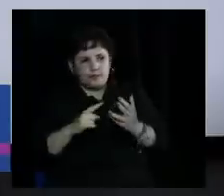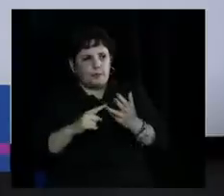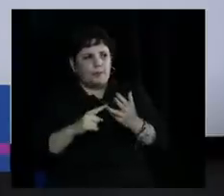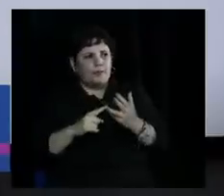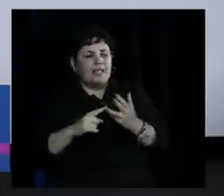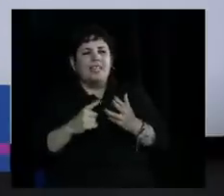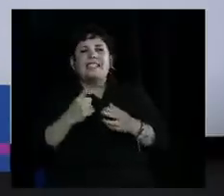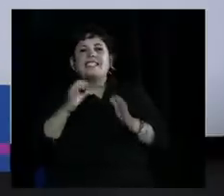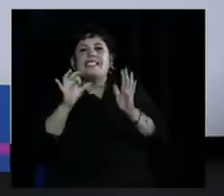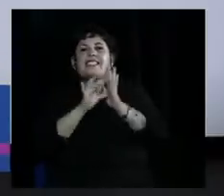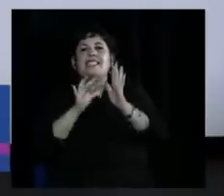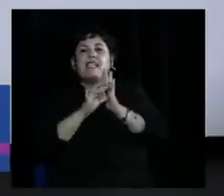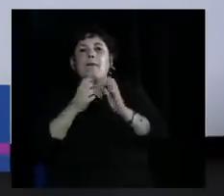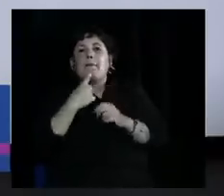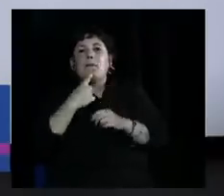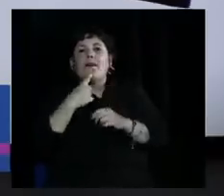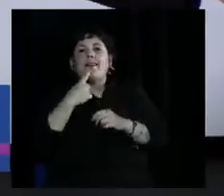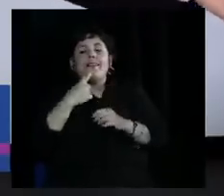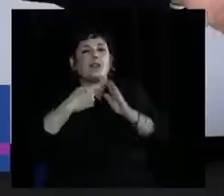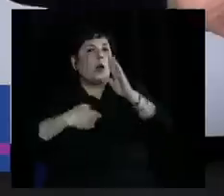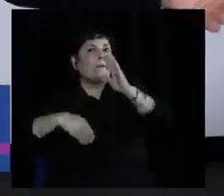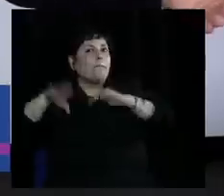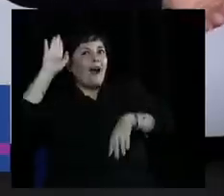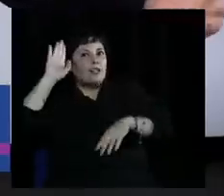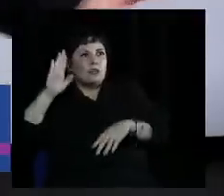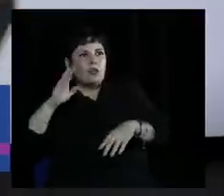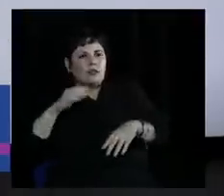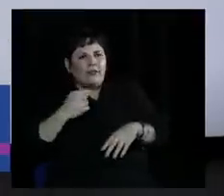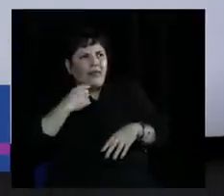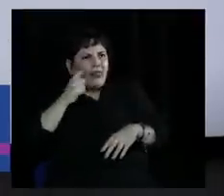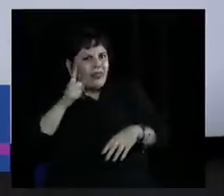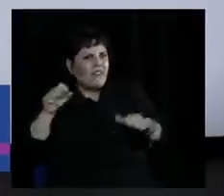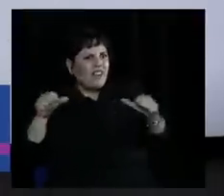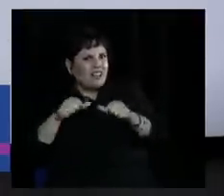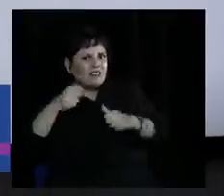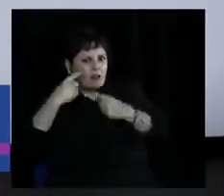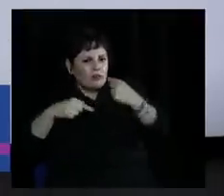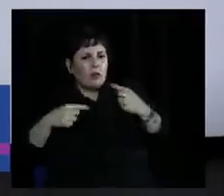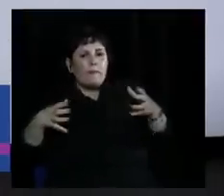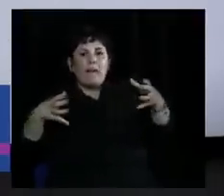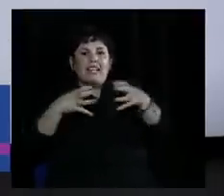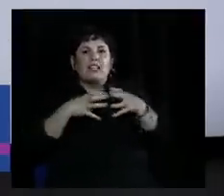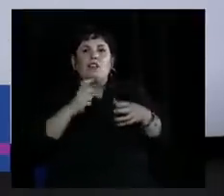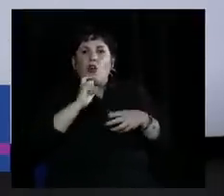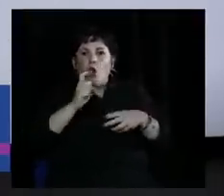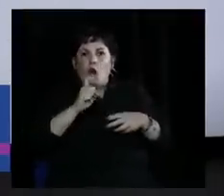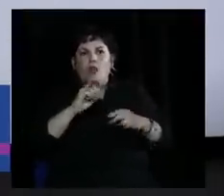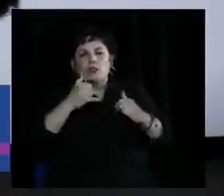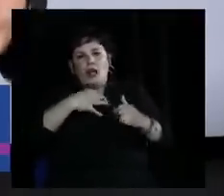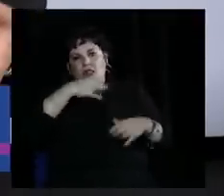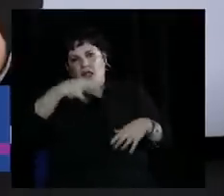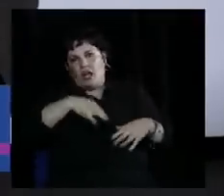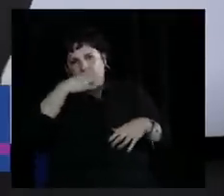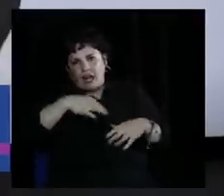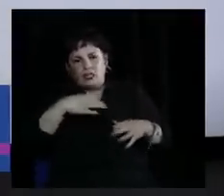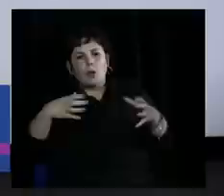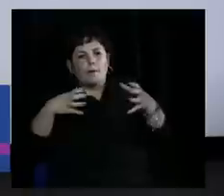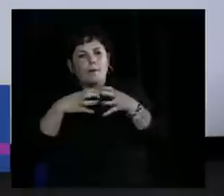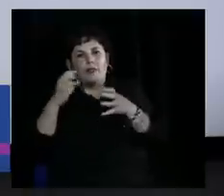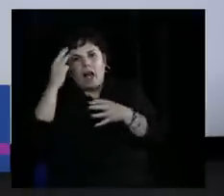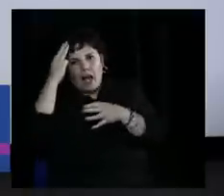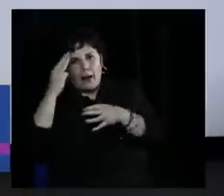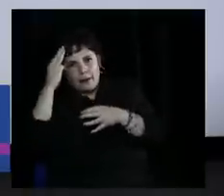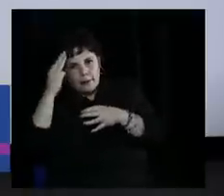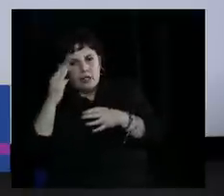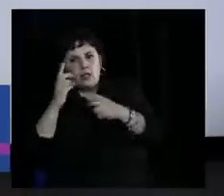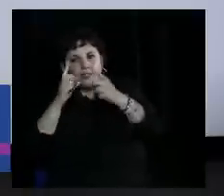el sistema político son mayoría los que consideraban que había que tomar medidas, al punto que el Partido Colorado hizo una declaración con respecto a eso, Cabildo Abierto y